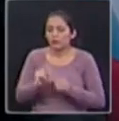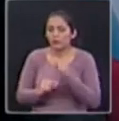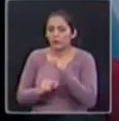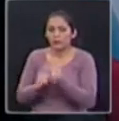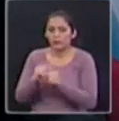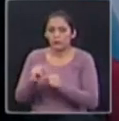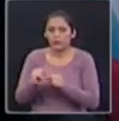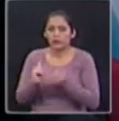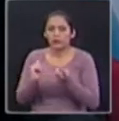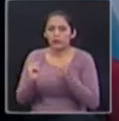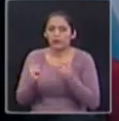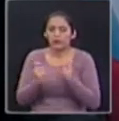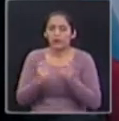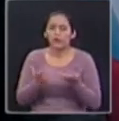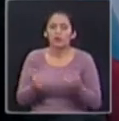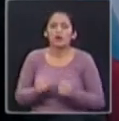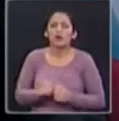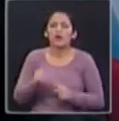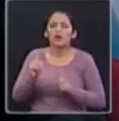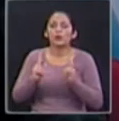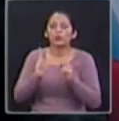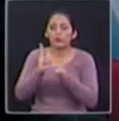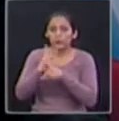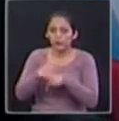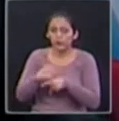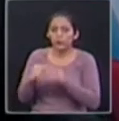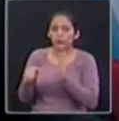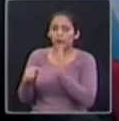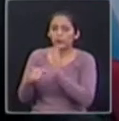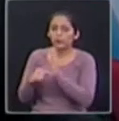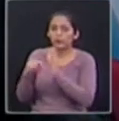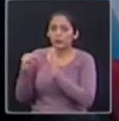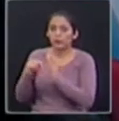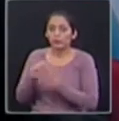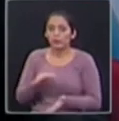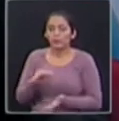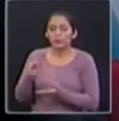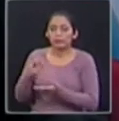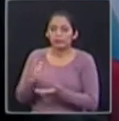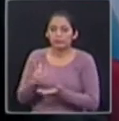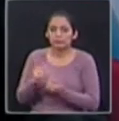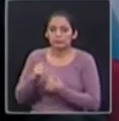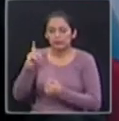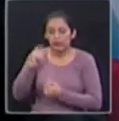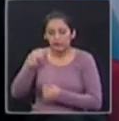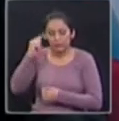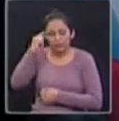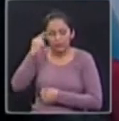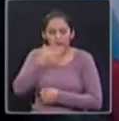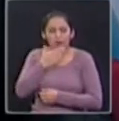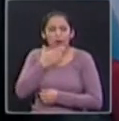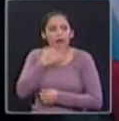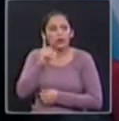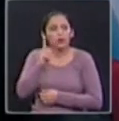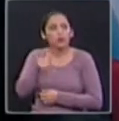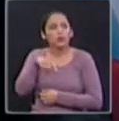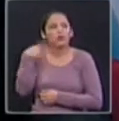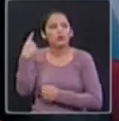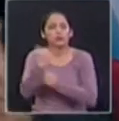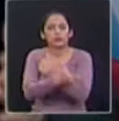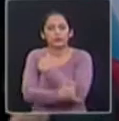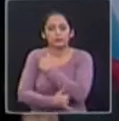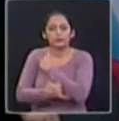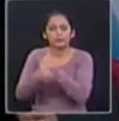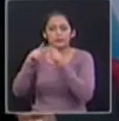impuesto a la salida de divisas que en una dolarización nosotros lo que deberíamos buscar es enlazar nos a los capitales a nivel internacional y no